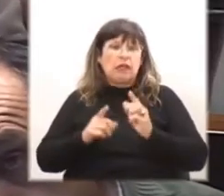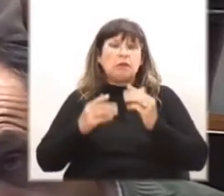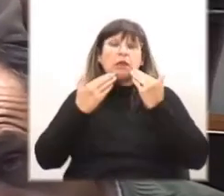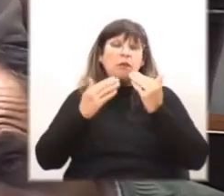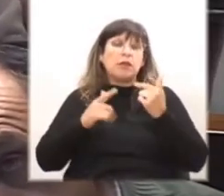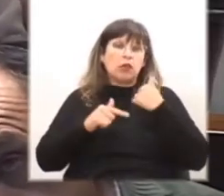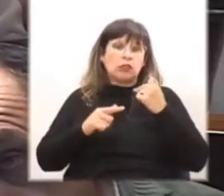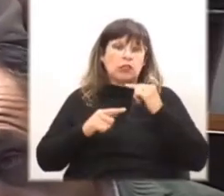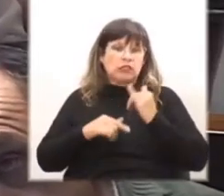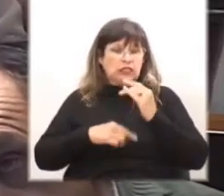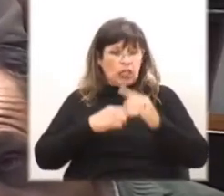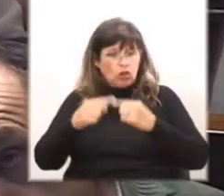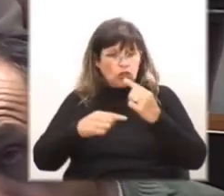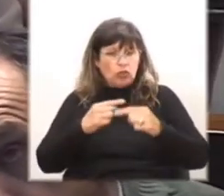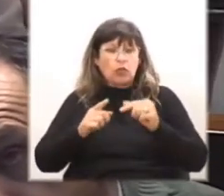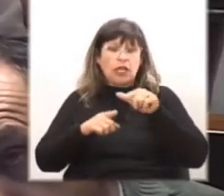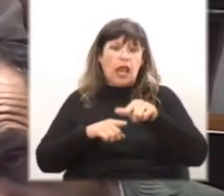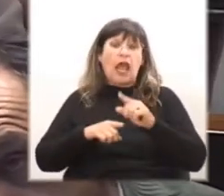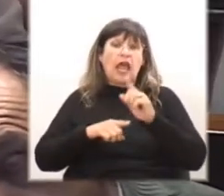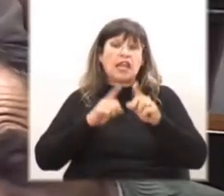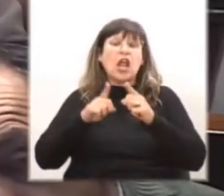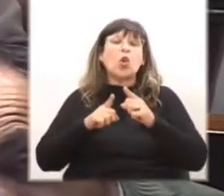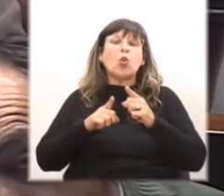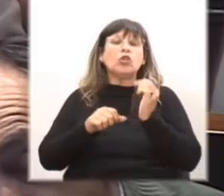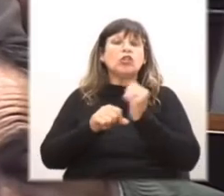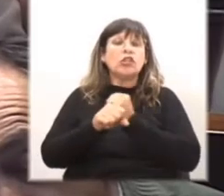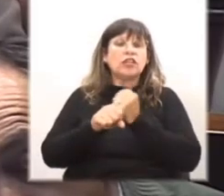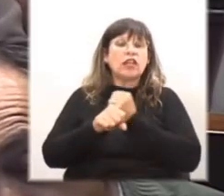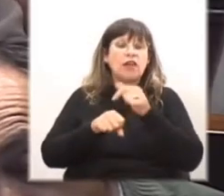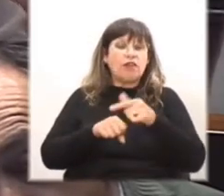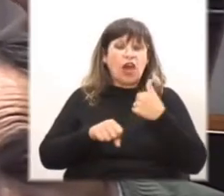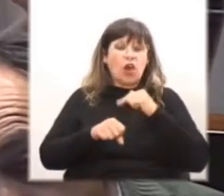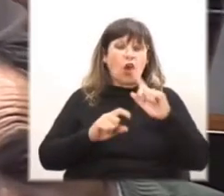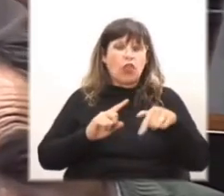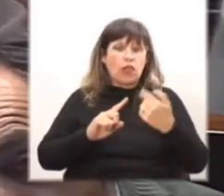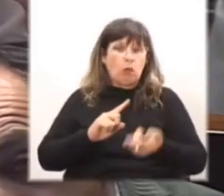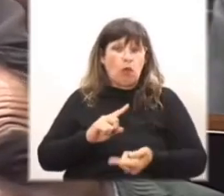si continuará en alguna de esas funciones una vez se